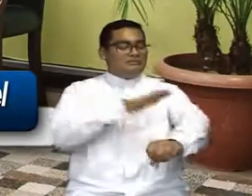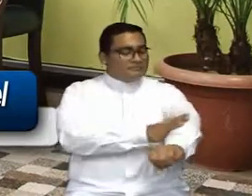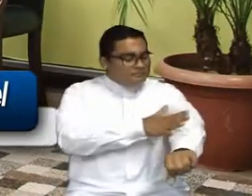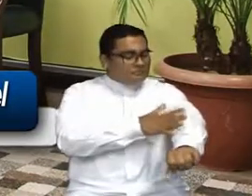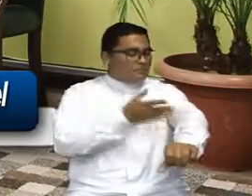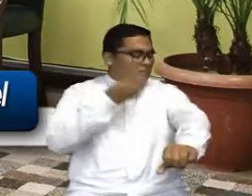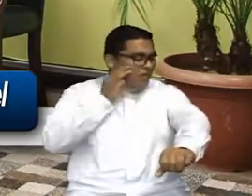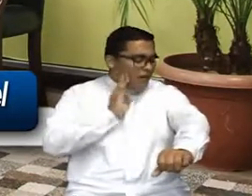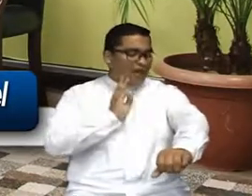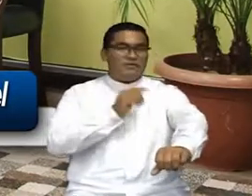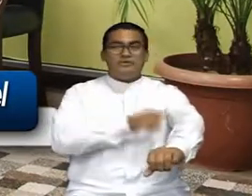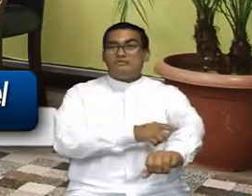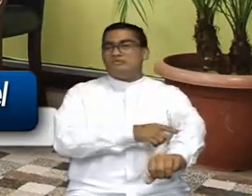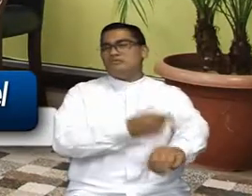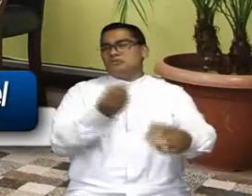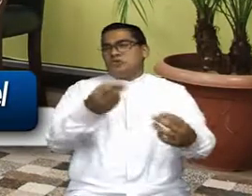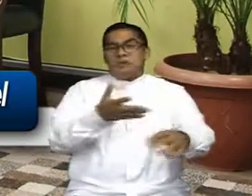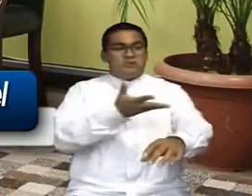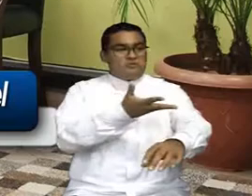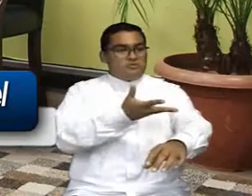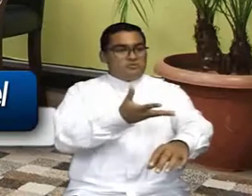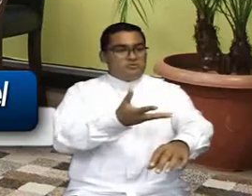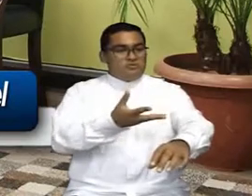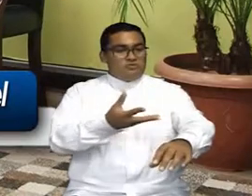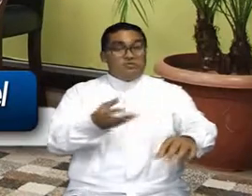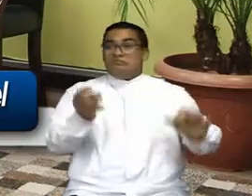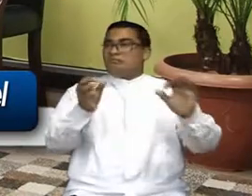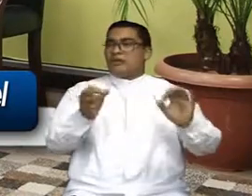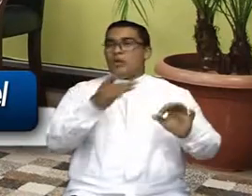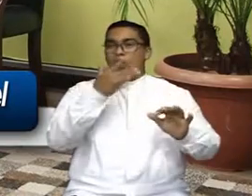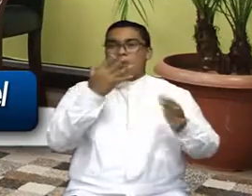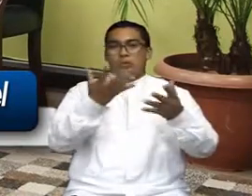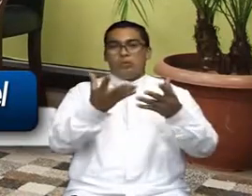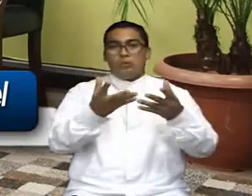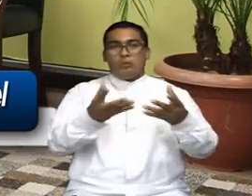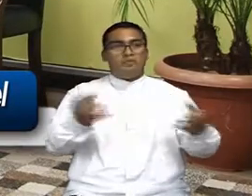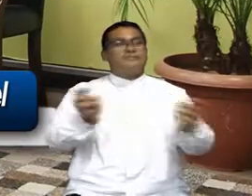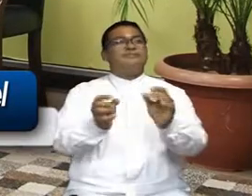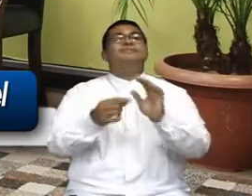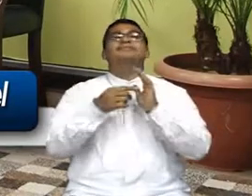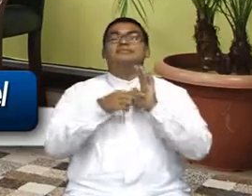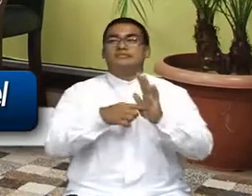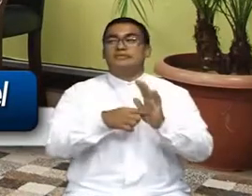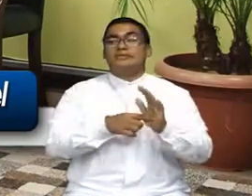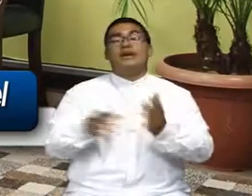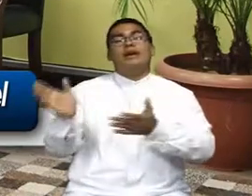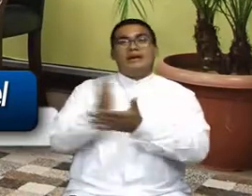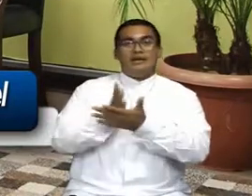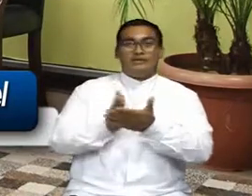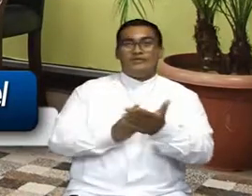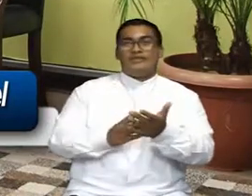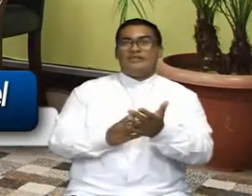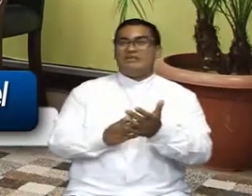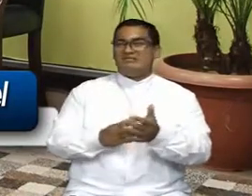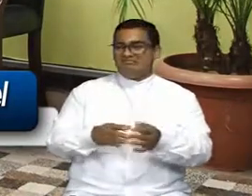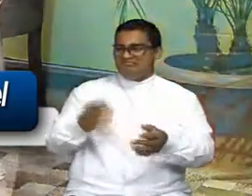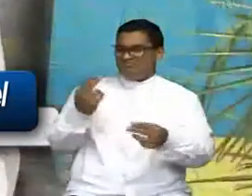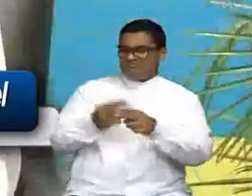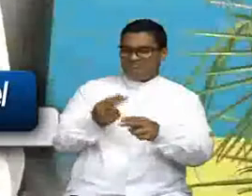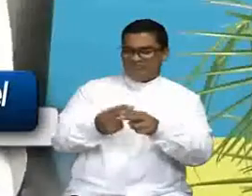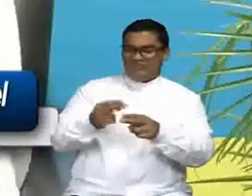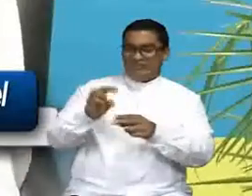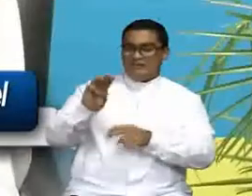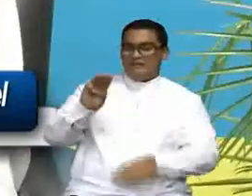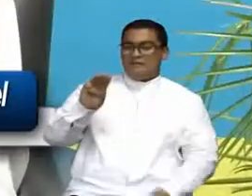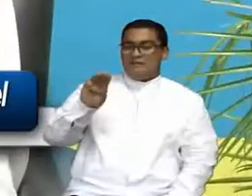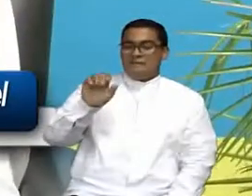que tenemos debajo de nuestra epidermis, de nuestra piel, ¿verdad? Pero también tenemos manchas, ¿verdad? Las manchas sí ya